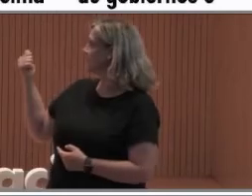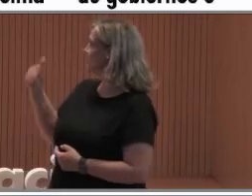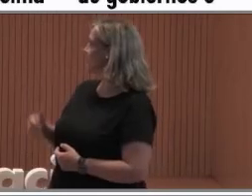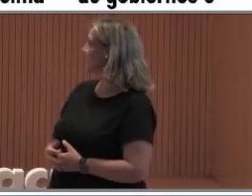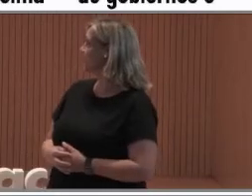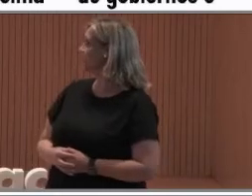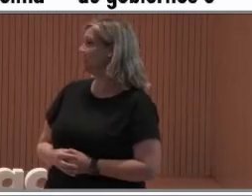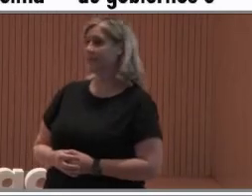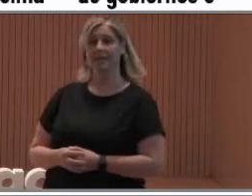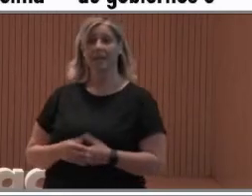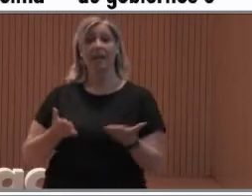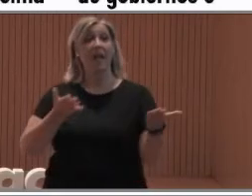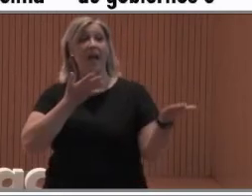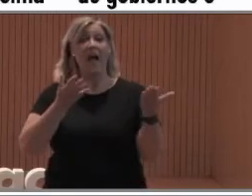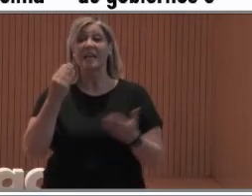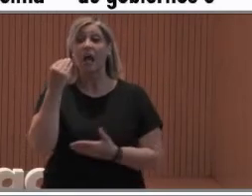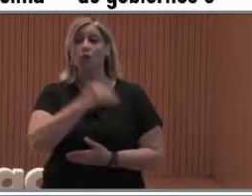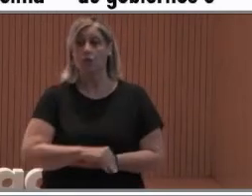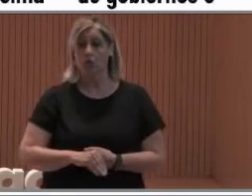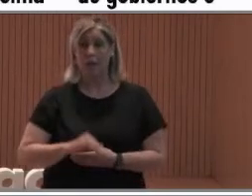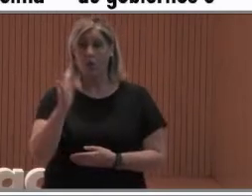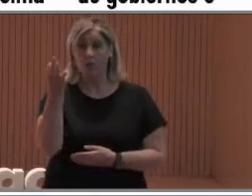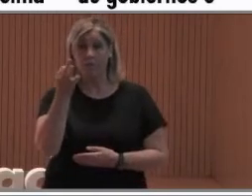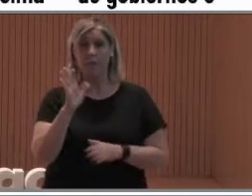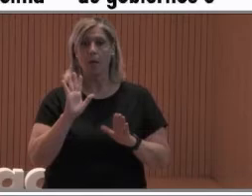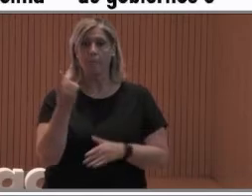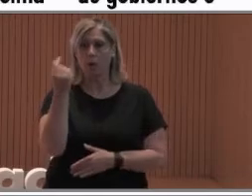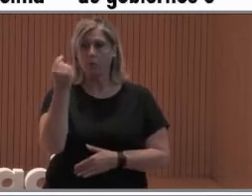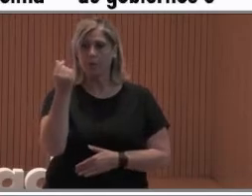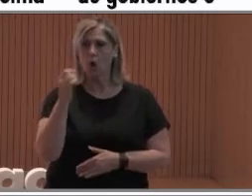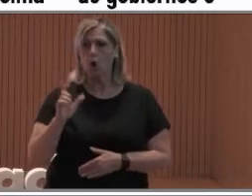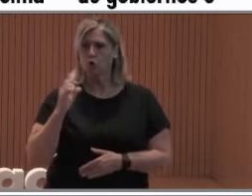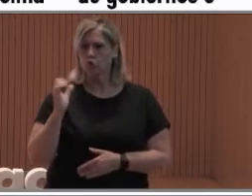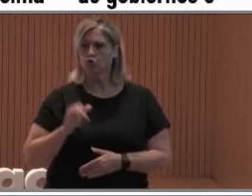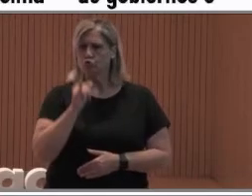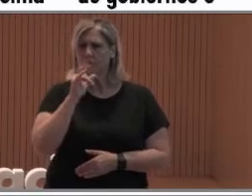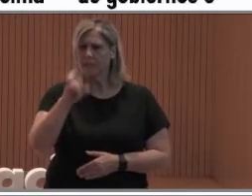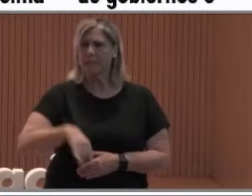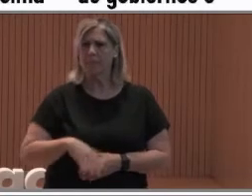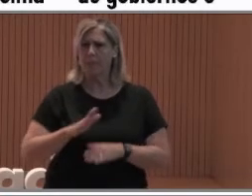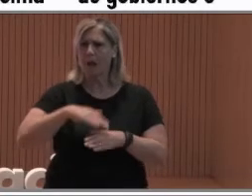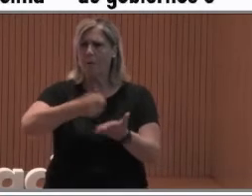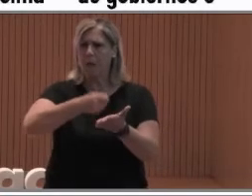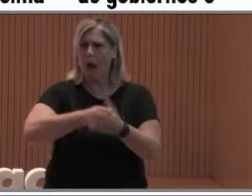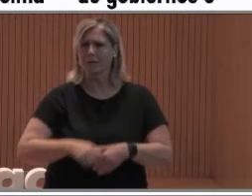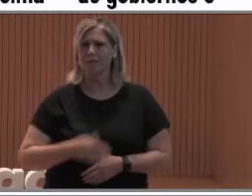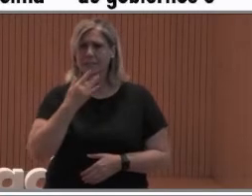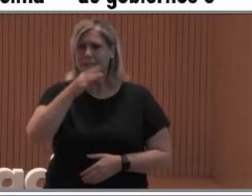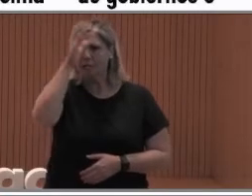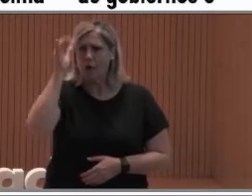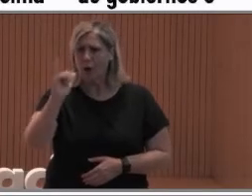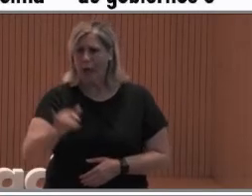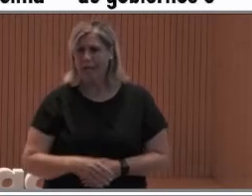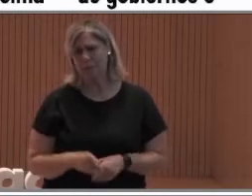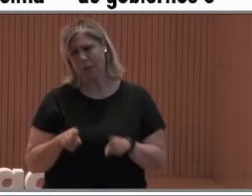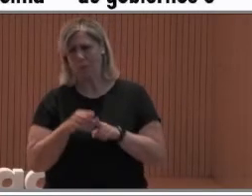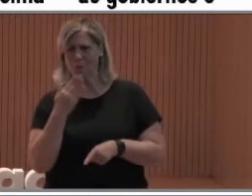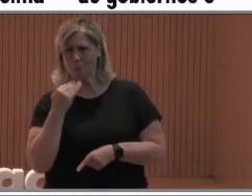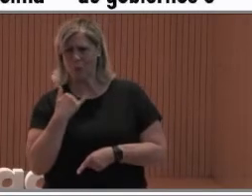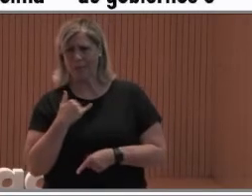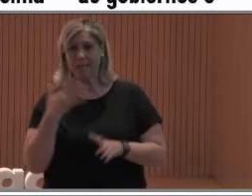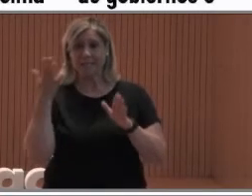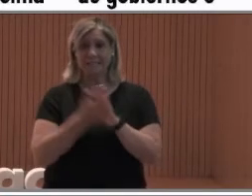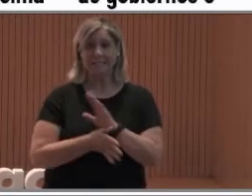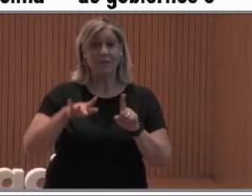2. Ten aire acondicionado y dinero suficiente para pagar la factura eléctrica cuando hace calor. Esto nos habla de que las condiciones de vida